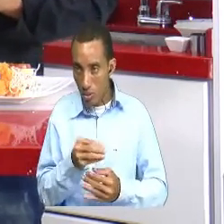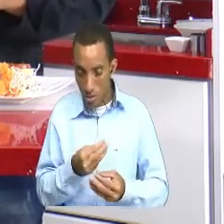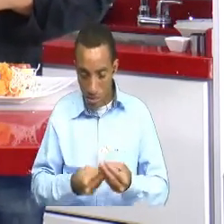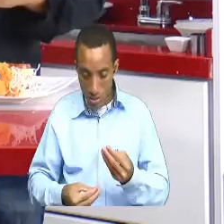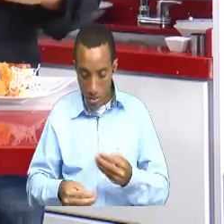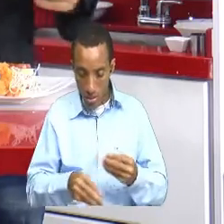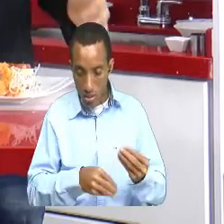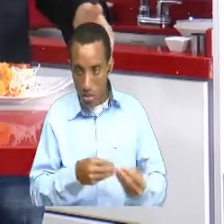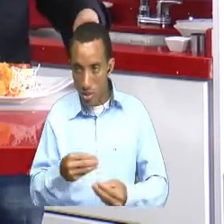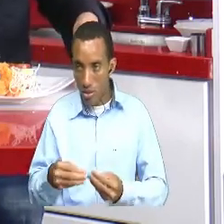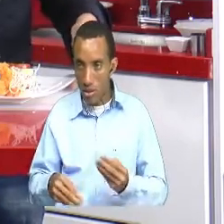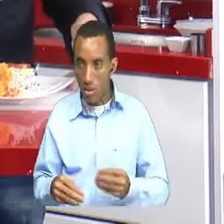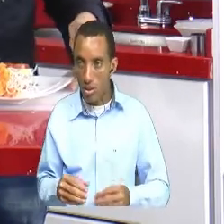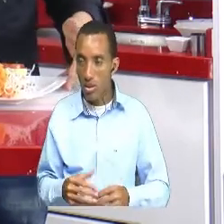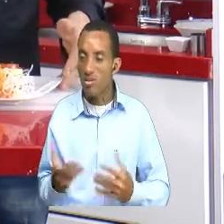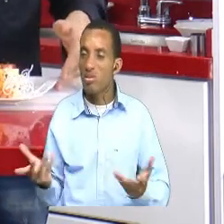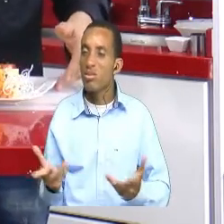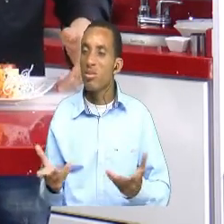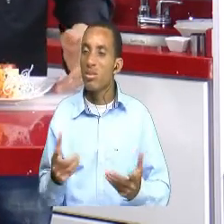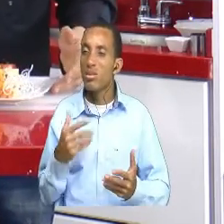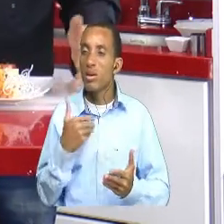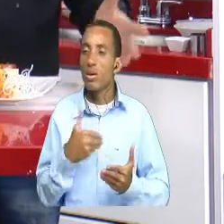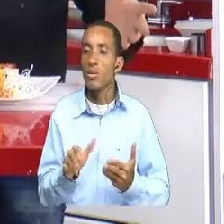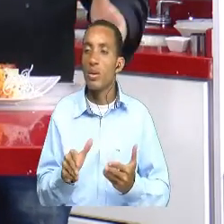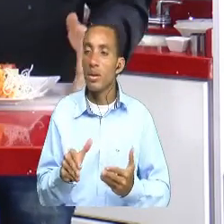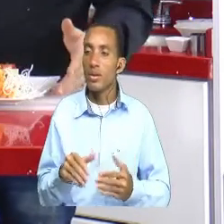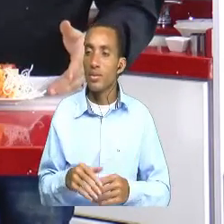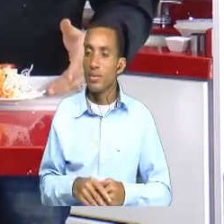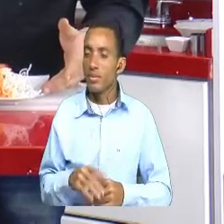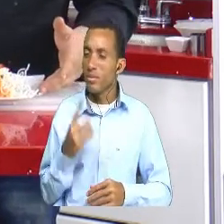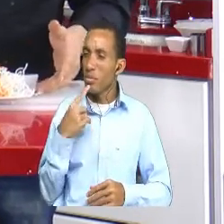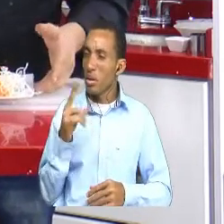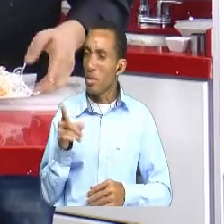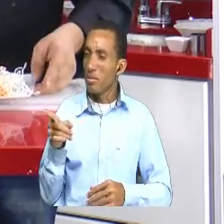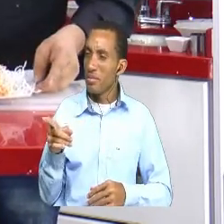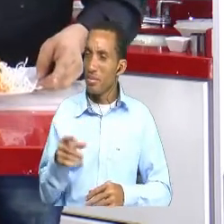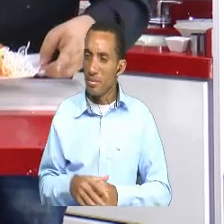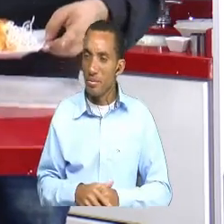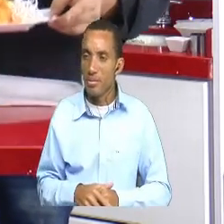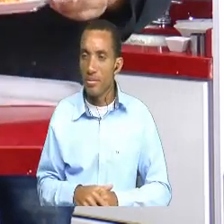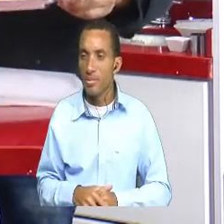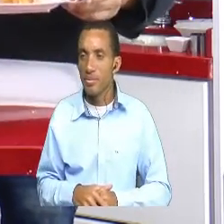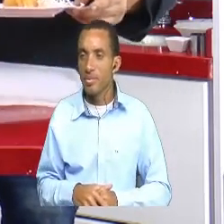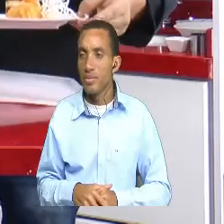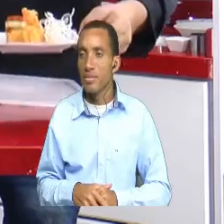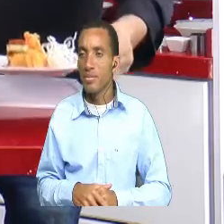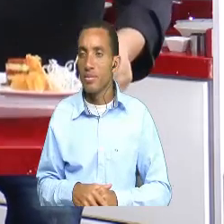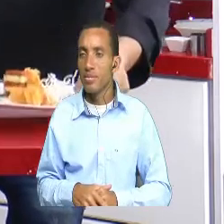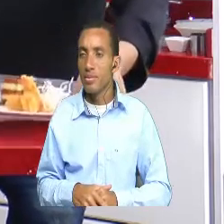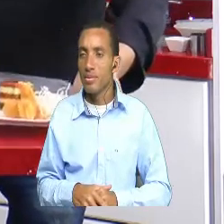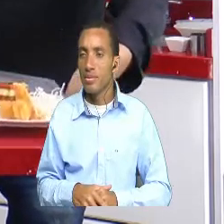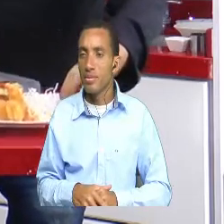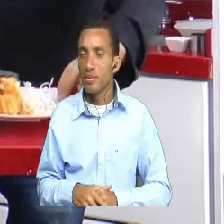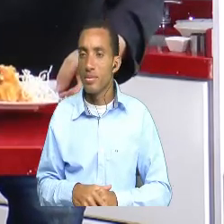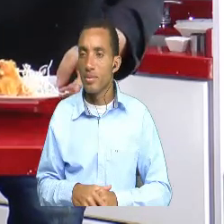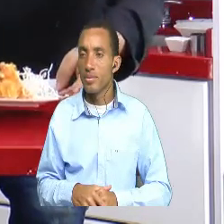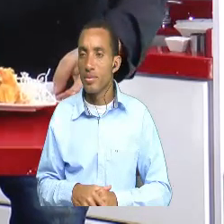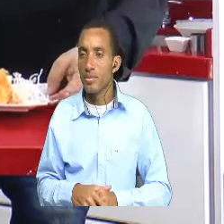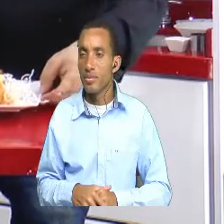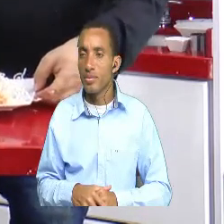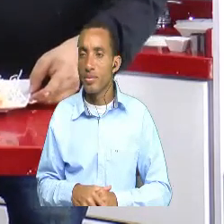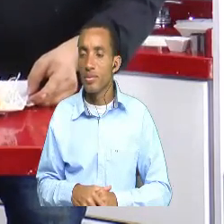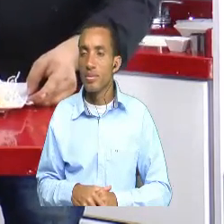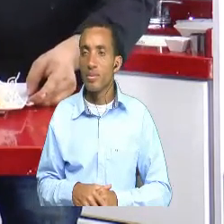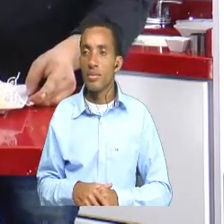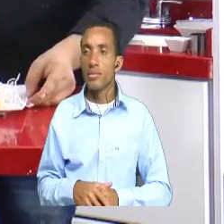manera lo que iu pero está bastante la podemos conseguir bueno esta pasta normalmente sí claro si quieres la tabla completa ya